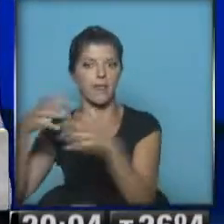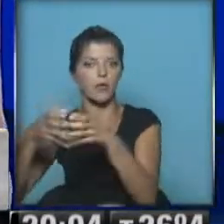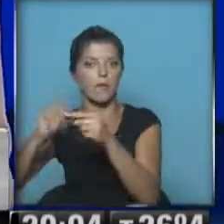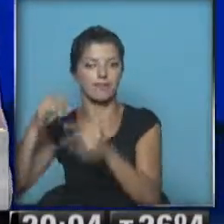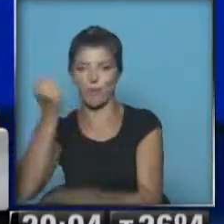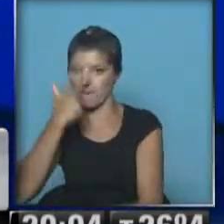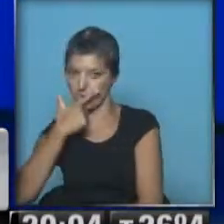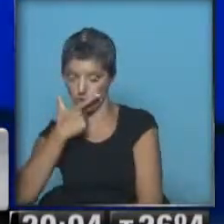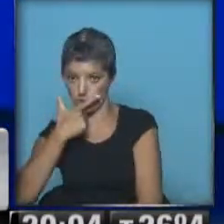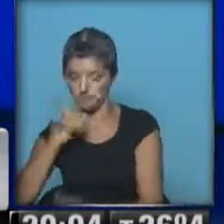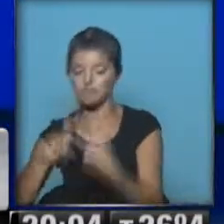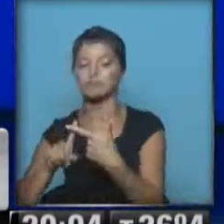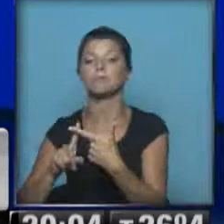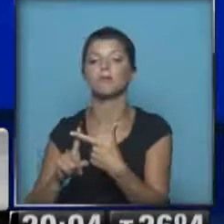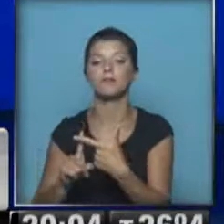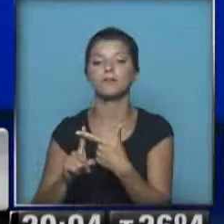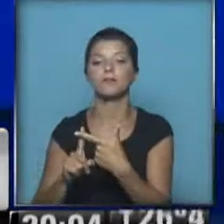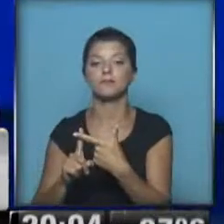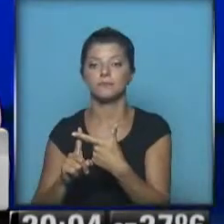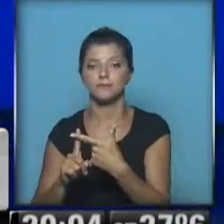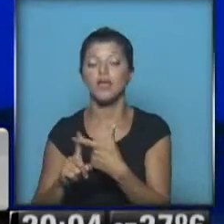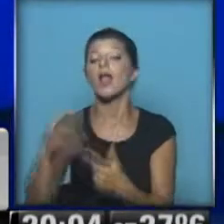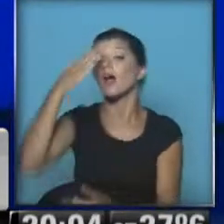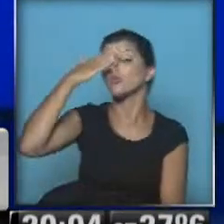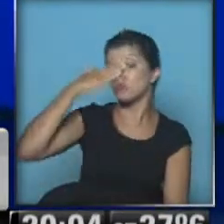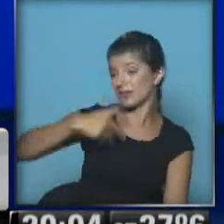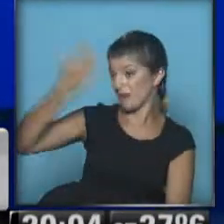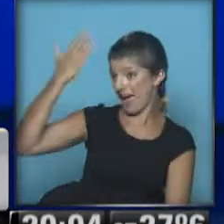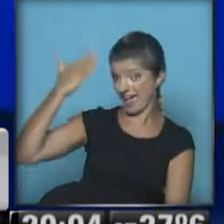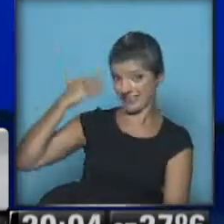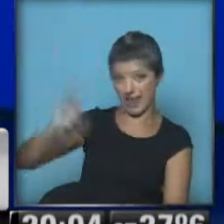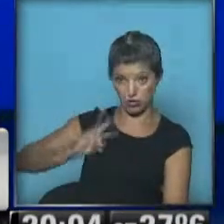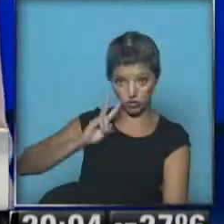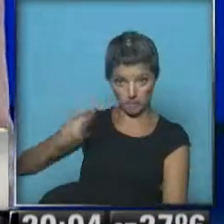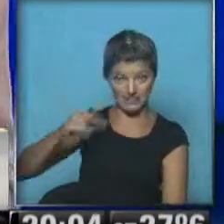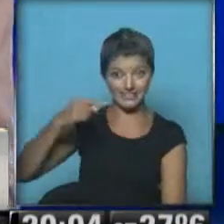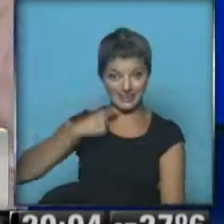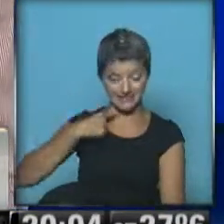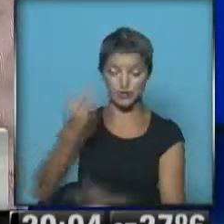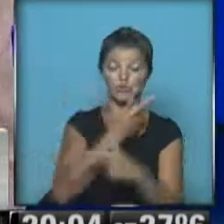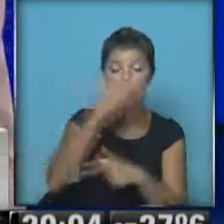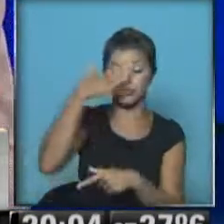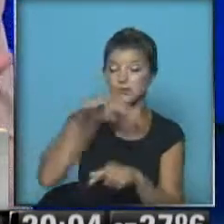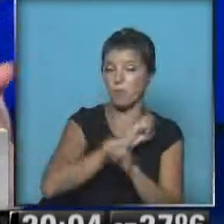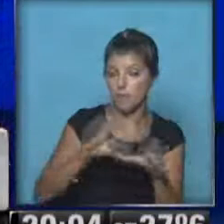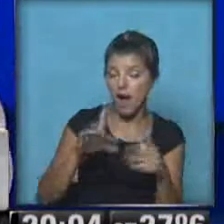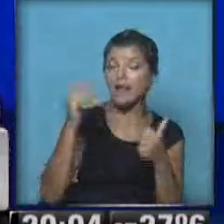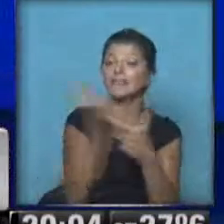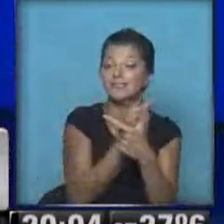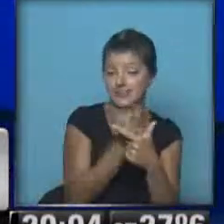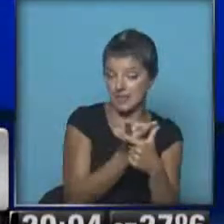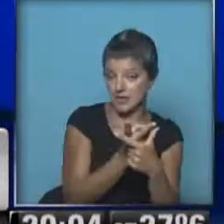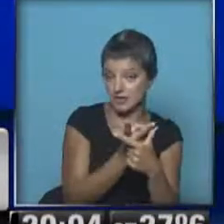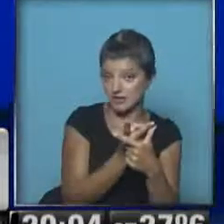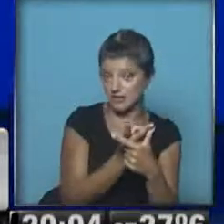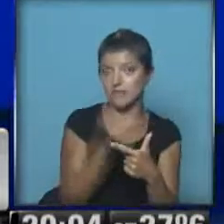El declive de las dos expresiones emergentes de las últimas elecciones del 2013, recordemos que por entonces los pronósticos más alentadores